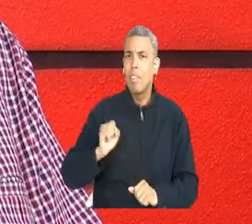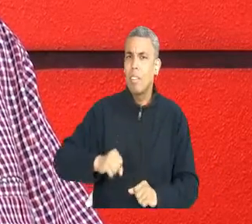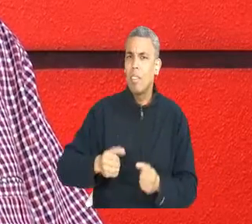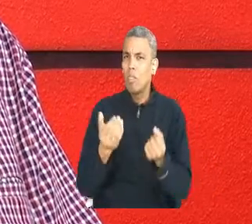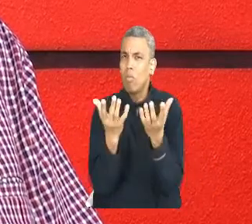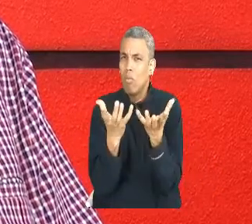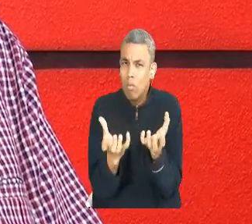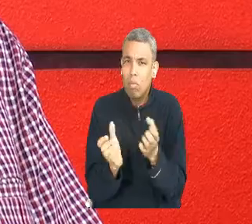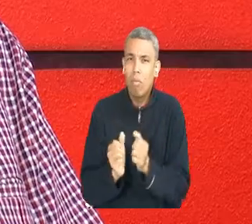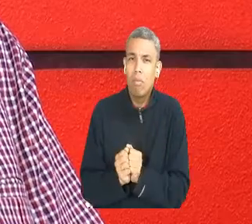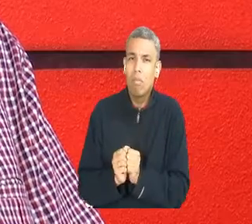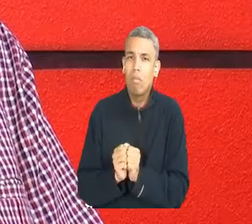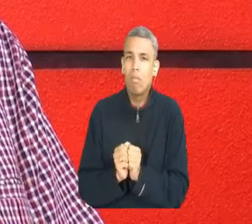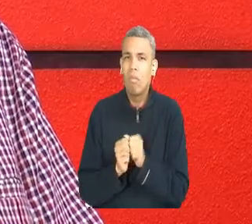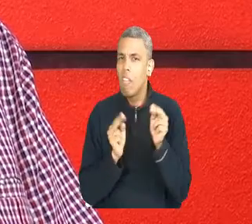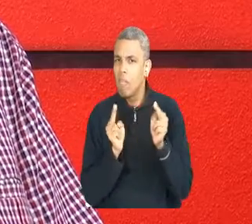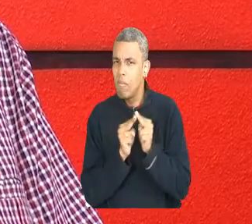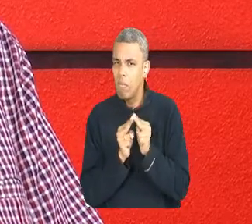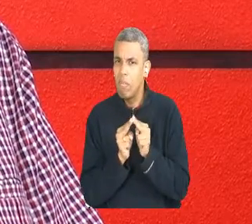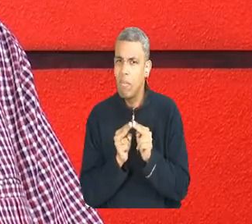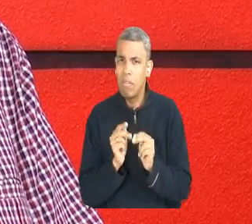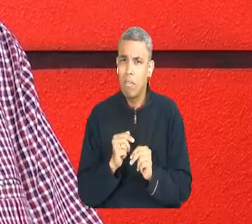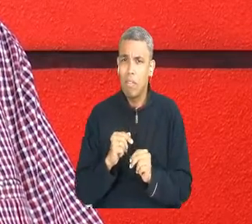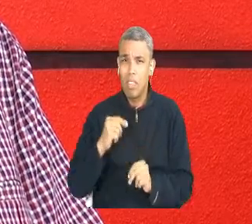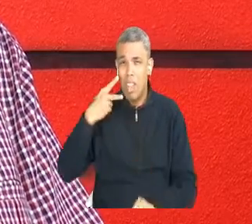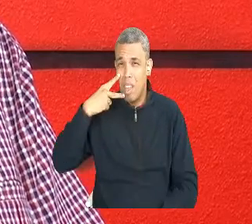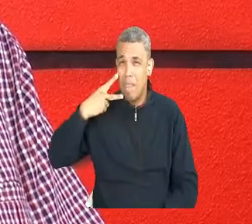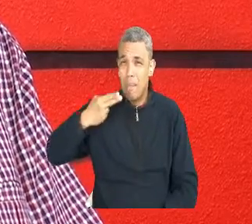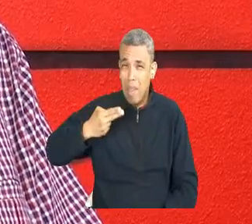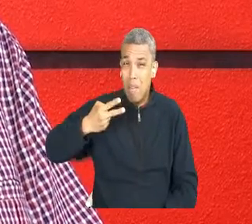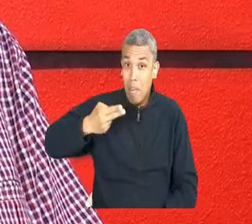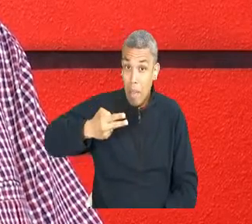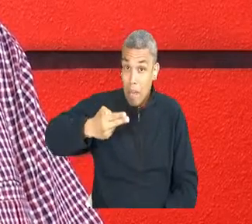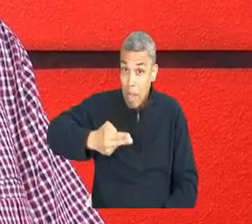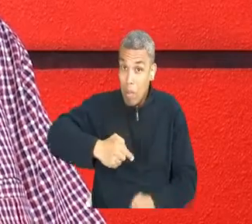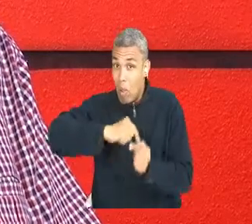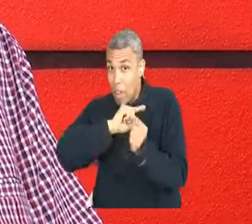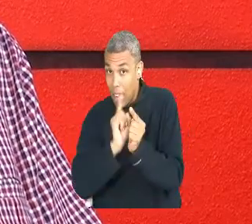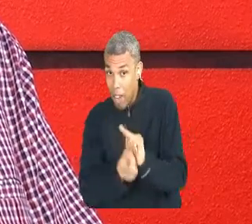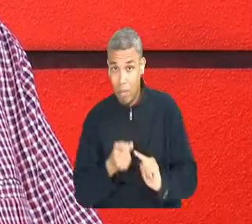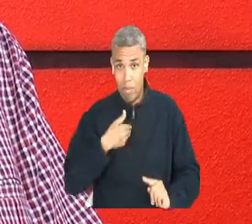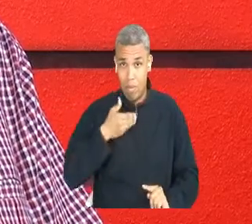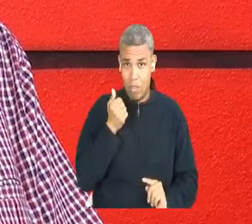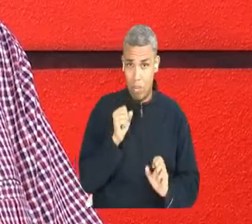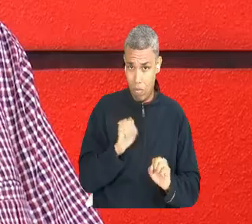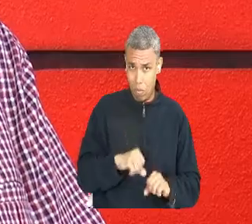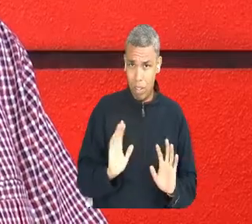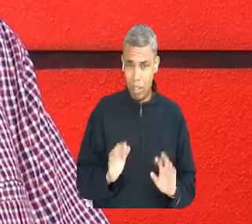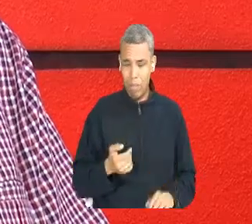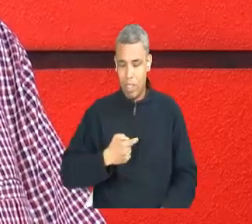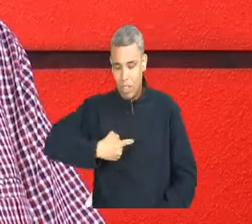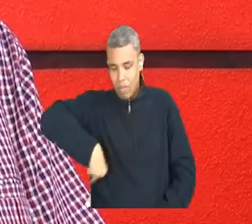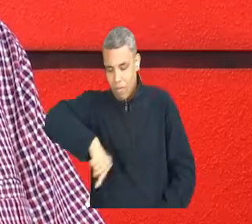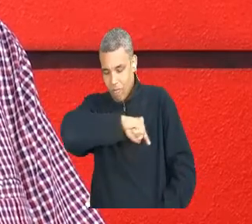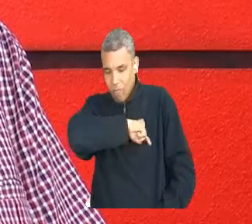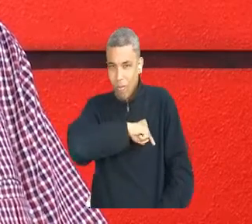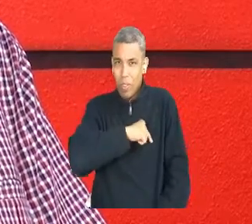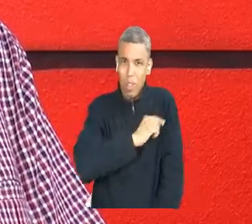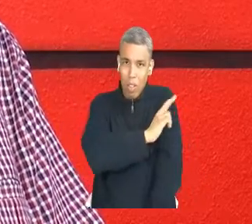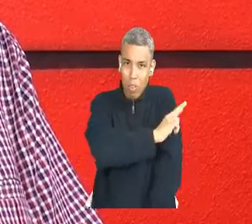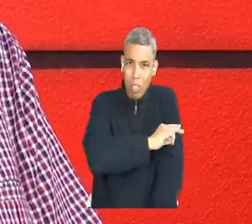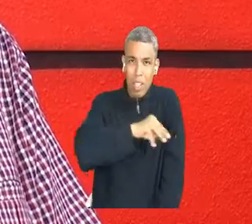conocer cambiar lo que hacen su rutina diaria pues el hotel millenium tiene varios espacios para atenderlos con el mejor